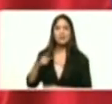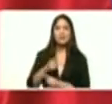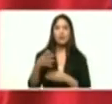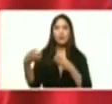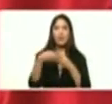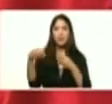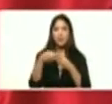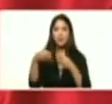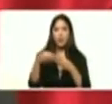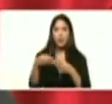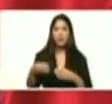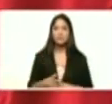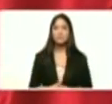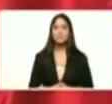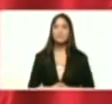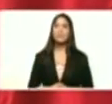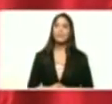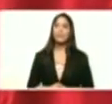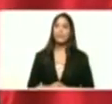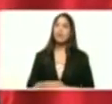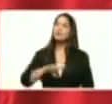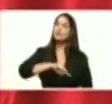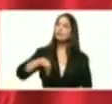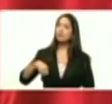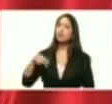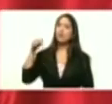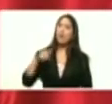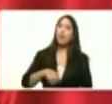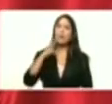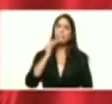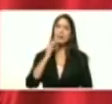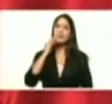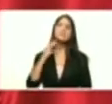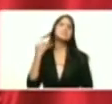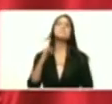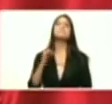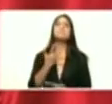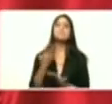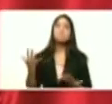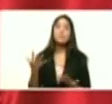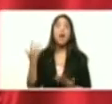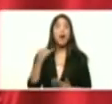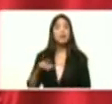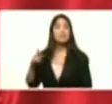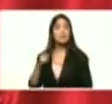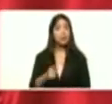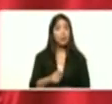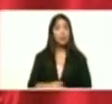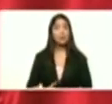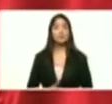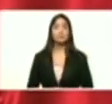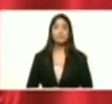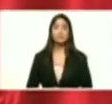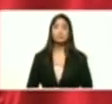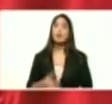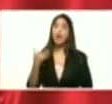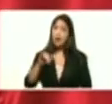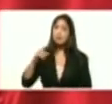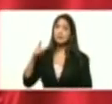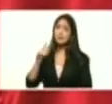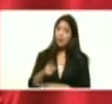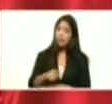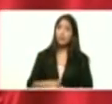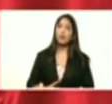dólar, y parte de lo que nosotros, estamos viviendo hoy, es porque tenemos esa dictadura, tenemos esa dictadura,